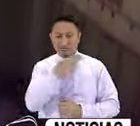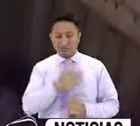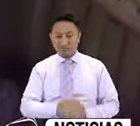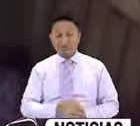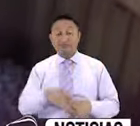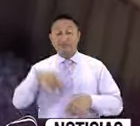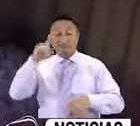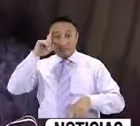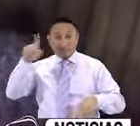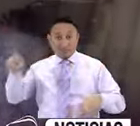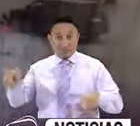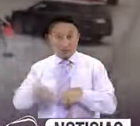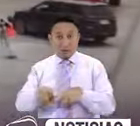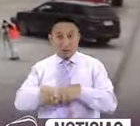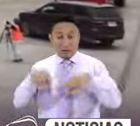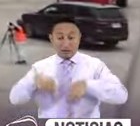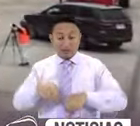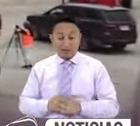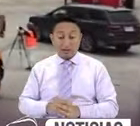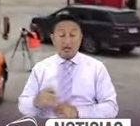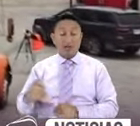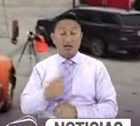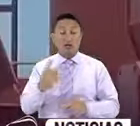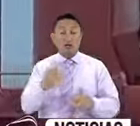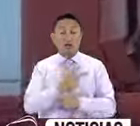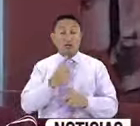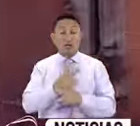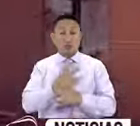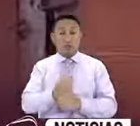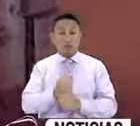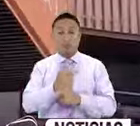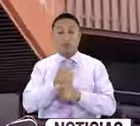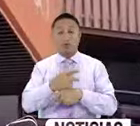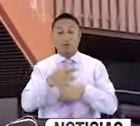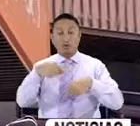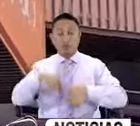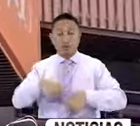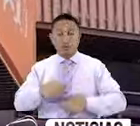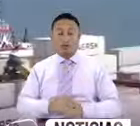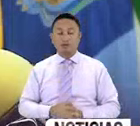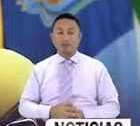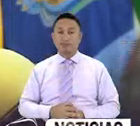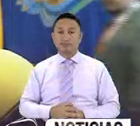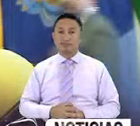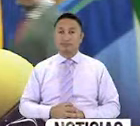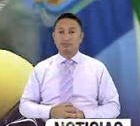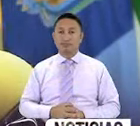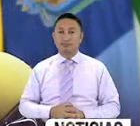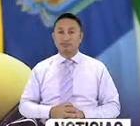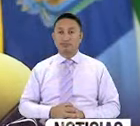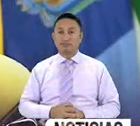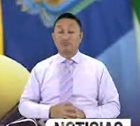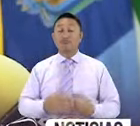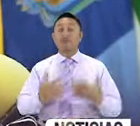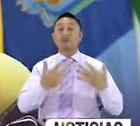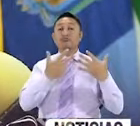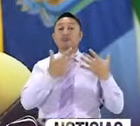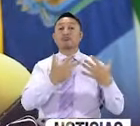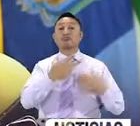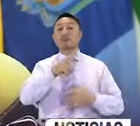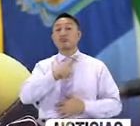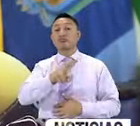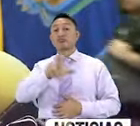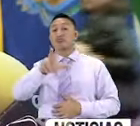con múltiples salvaguardas para productos con sensibilidades. Estaban excluidos 828 partidas de